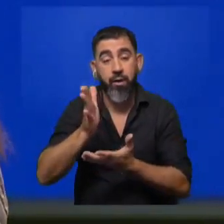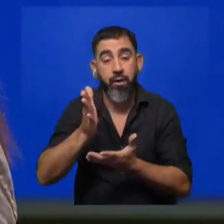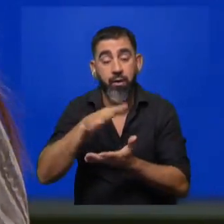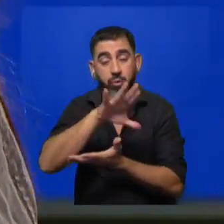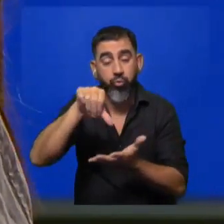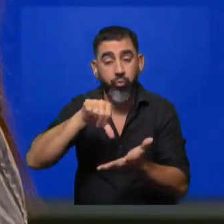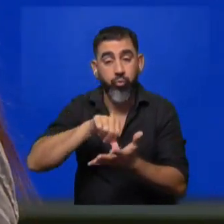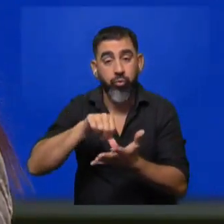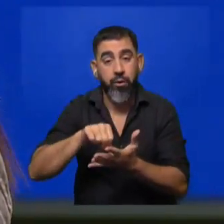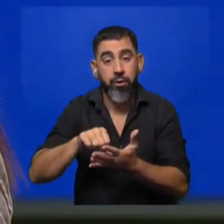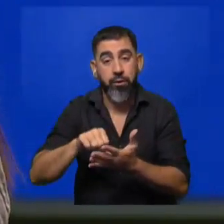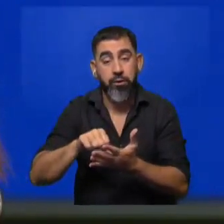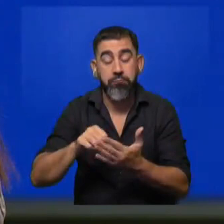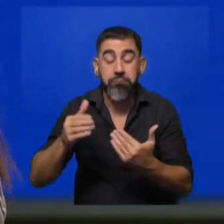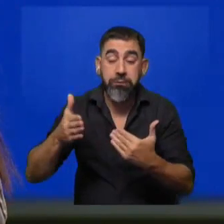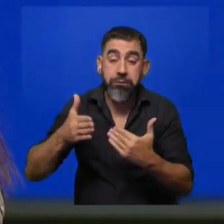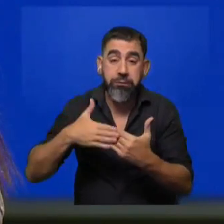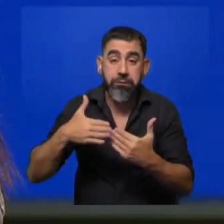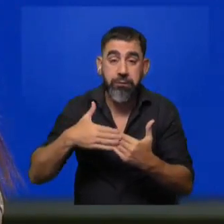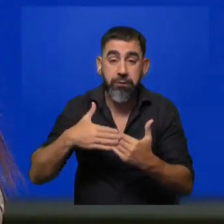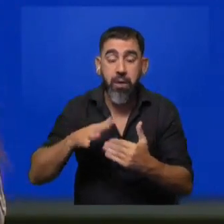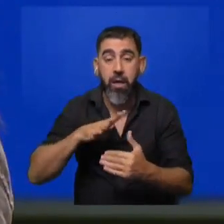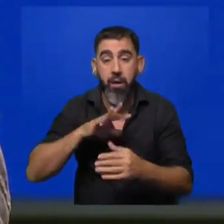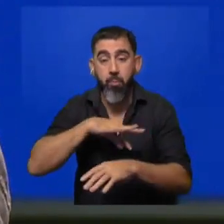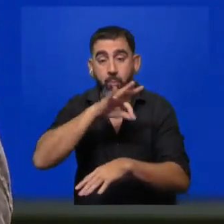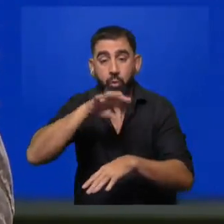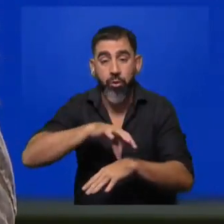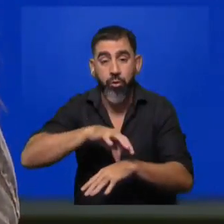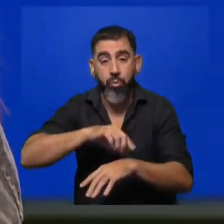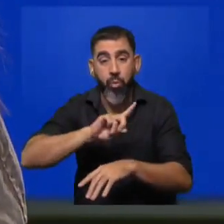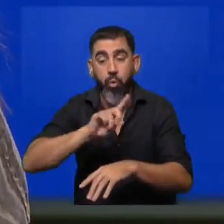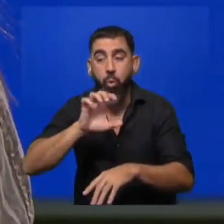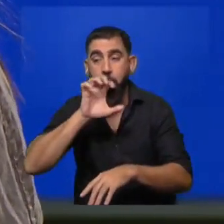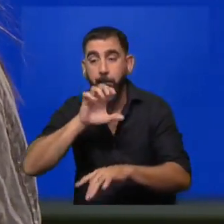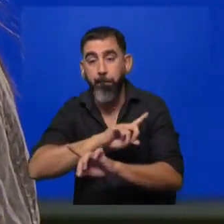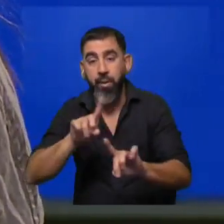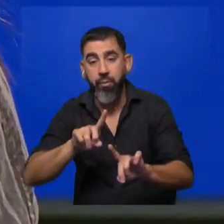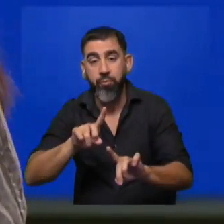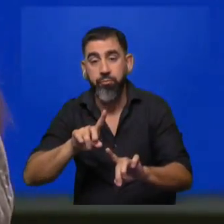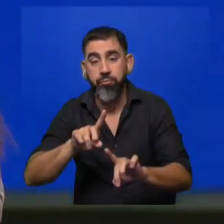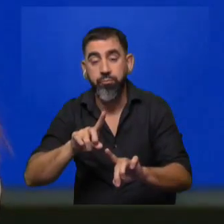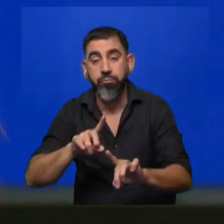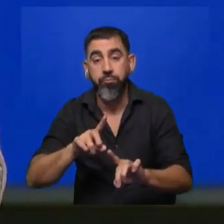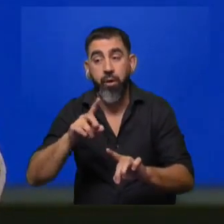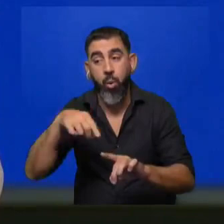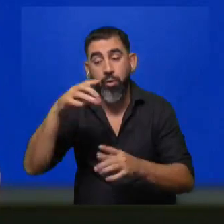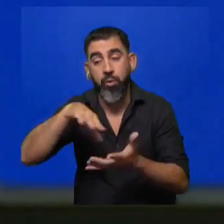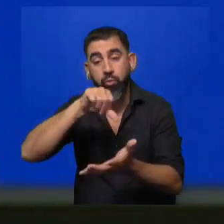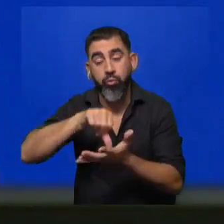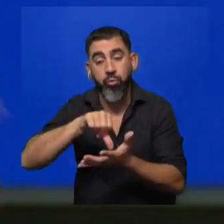ahí porque tenían los flebótomos, pero no tenían caninos, y la ciudad Espejo tenía